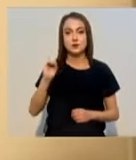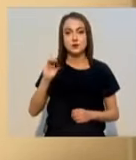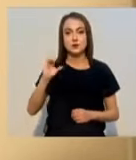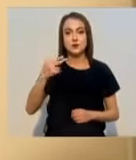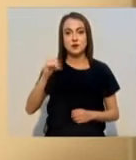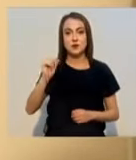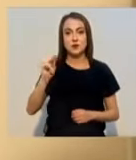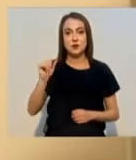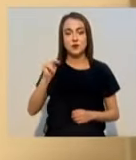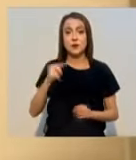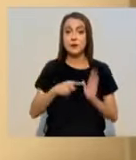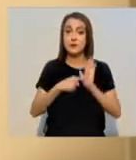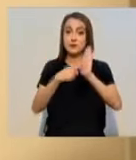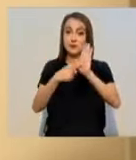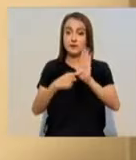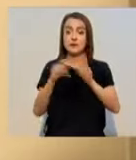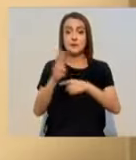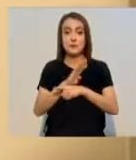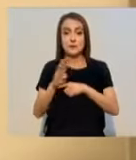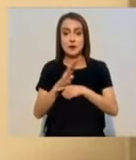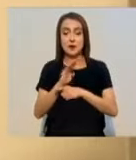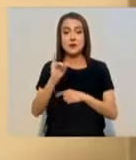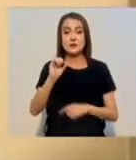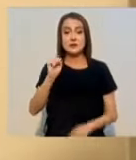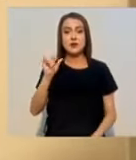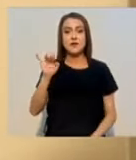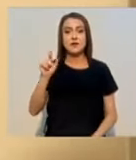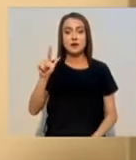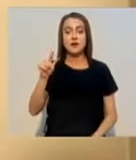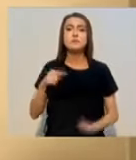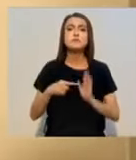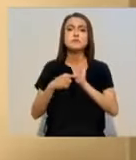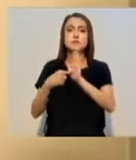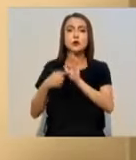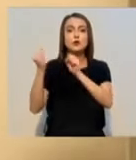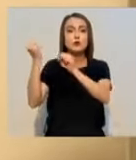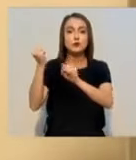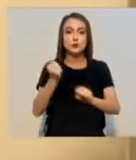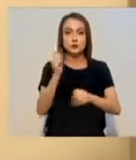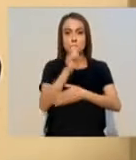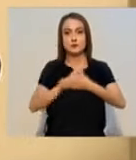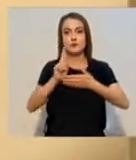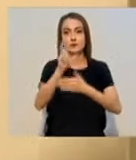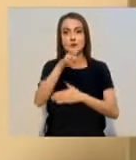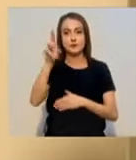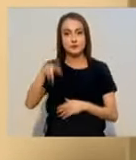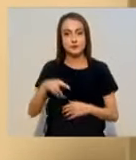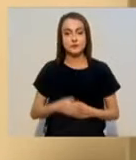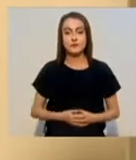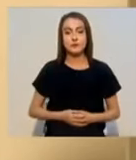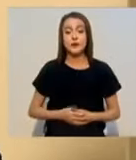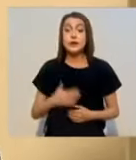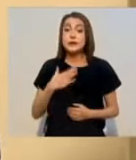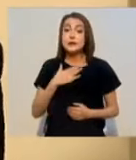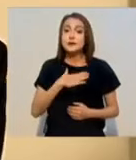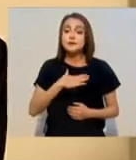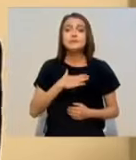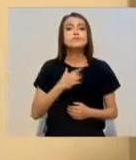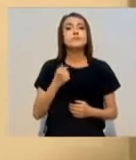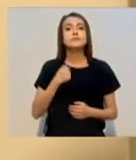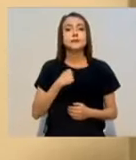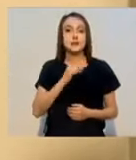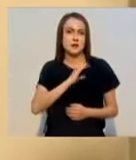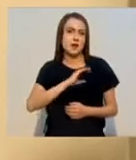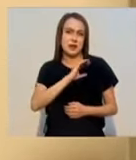Chacón, representante del BCIE, a la señora Isabel Martínez, delegada ejecutiva de la Fundación UCR. Me corresponde, en